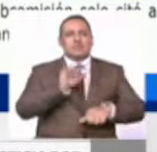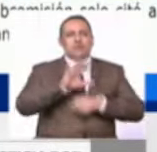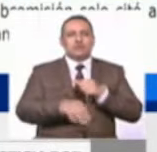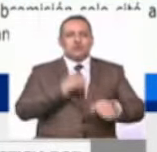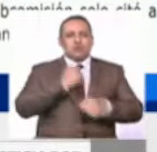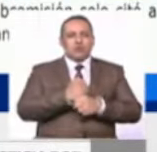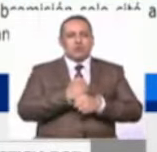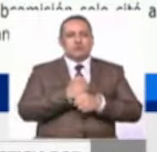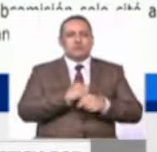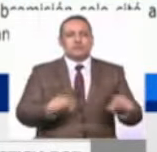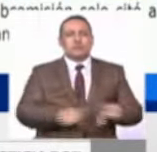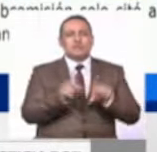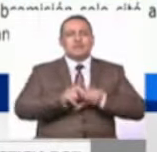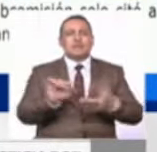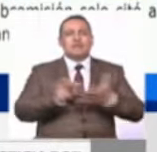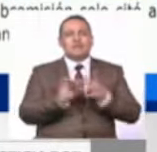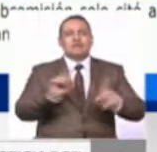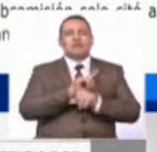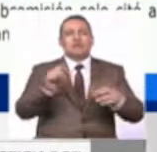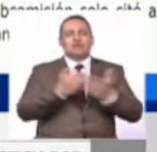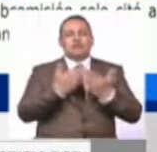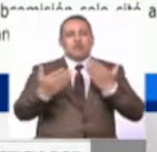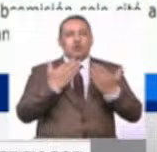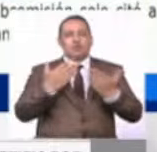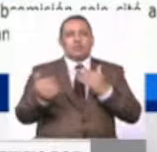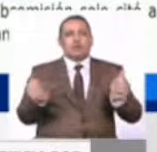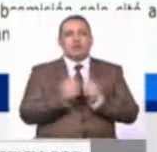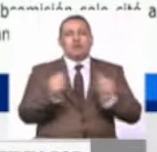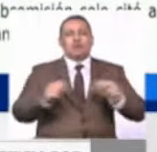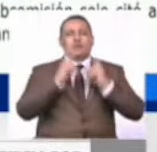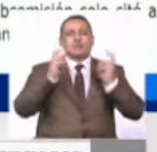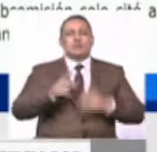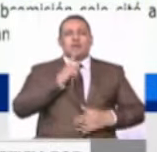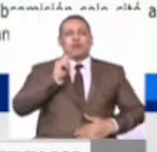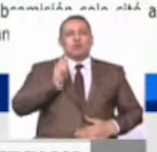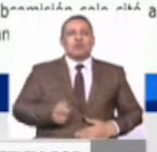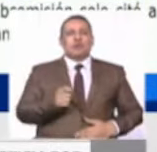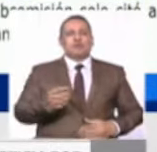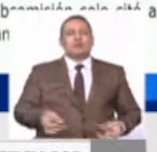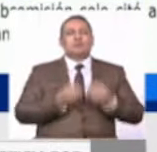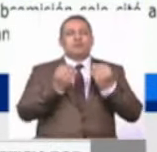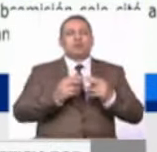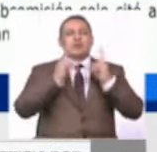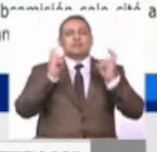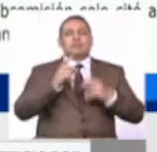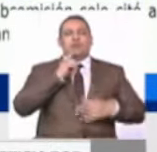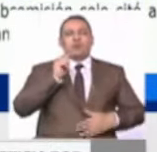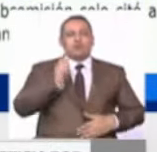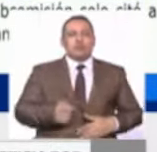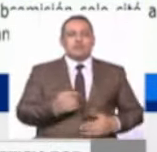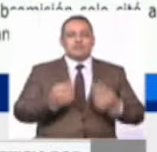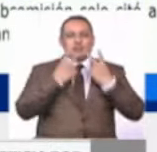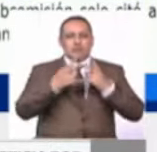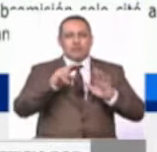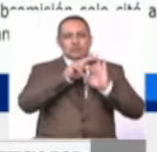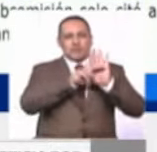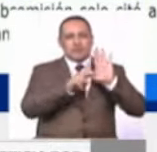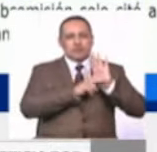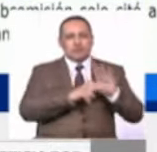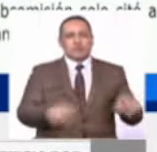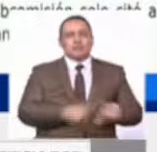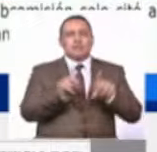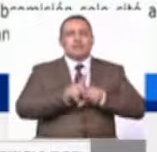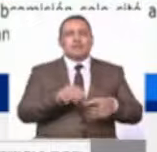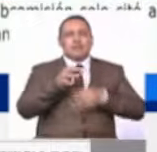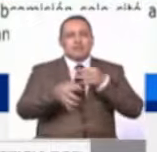años no se puede comparar con el caso de los jueces porque en el caso de los jueces hay una norma expresa que